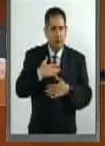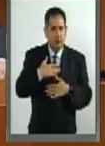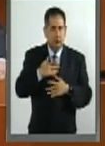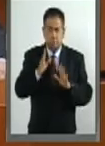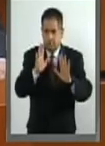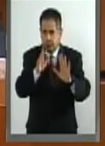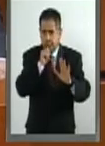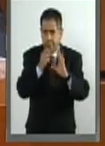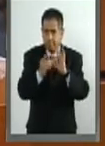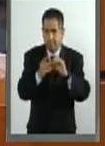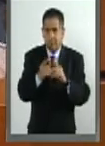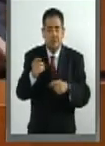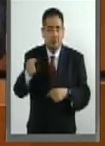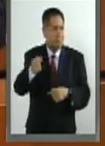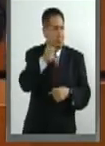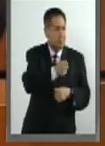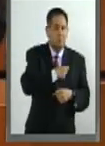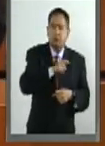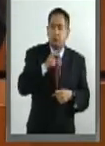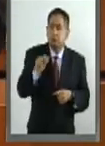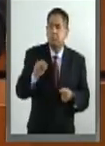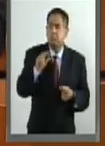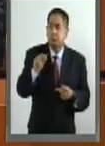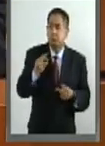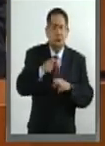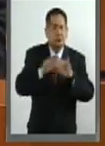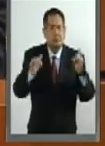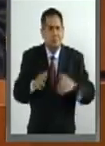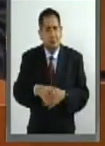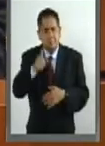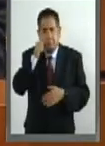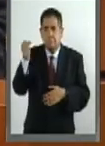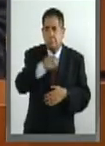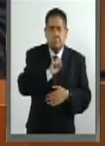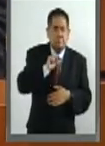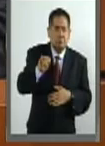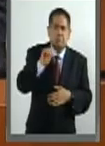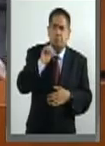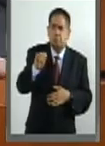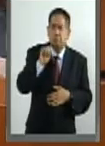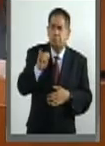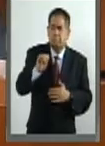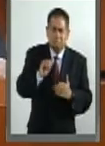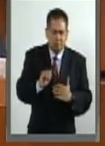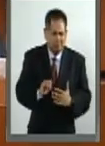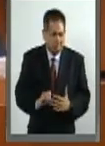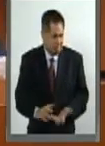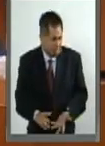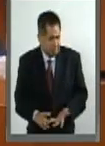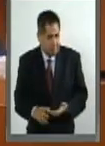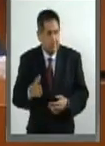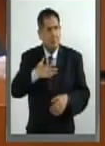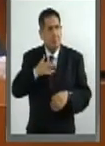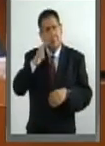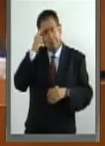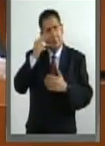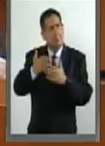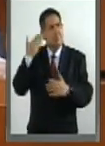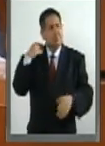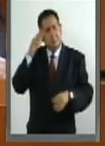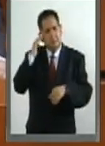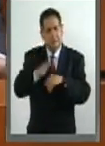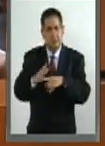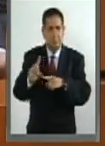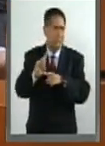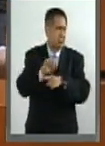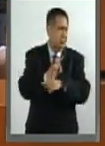rechazado ningún nombramiento sujeto a ratificación propuesto por el Ejecutivo. que yo tenga memoria, desde